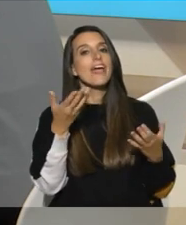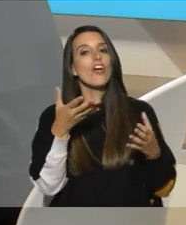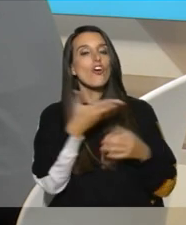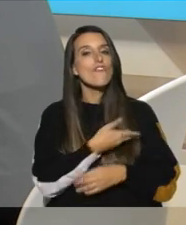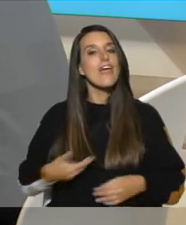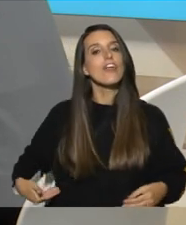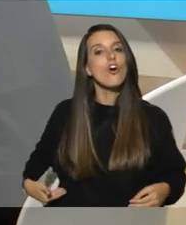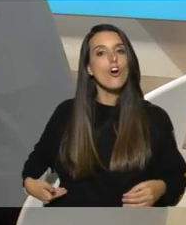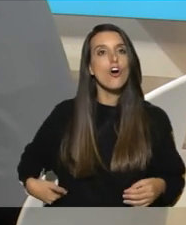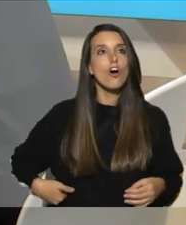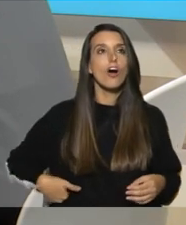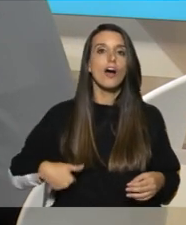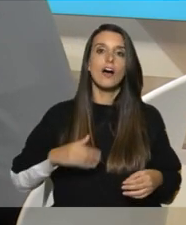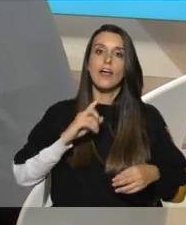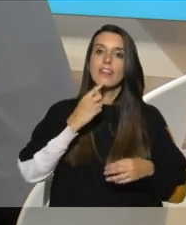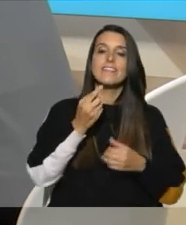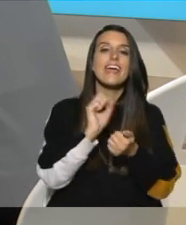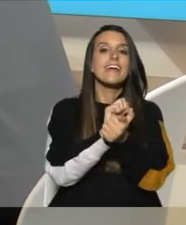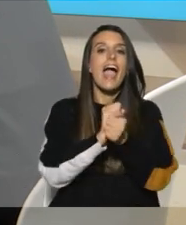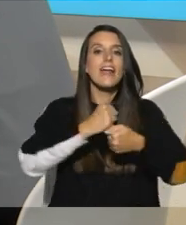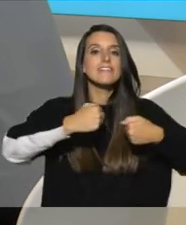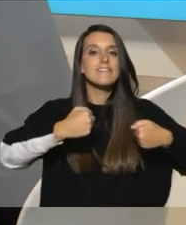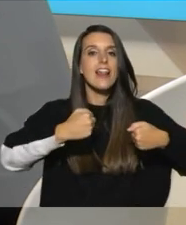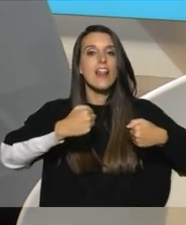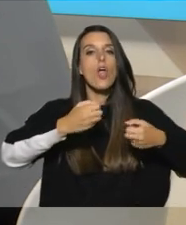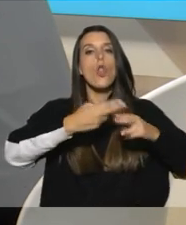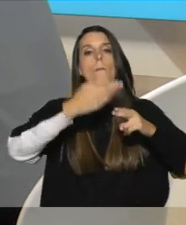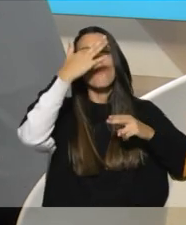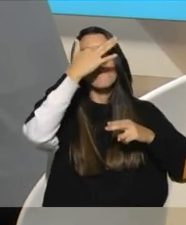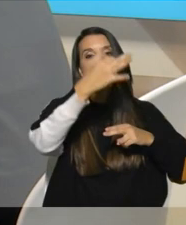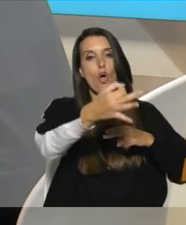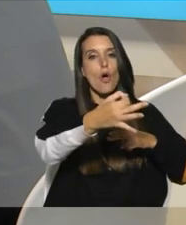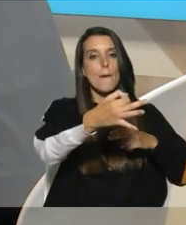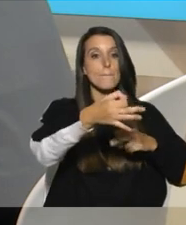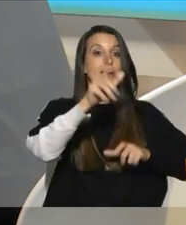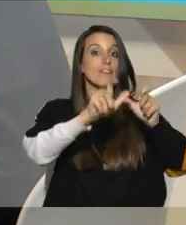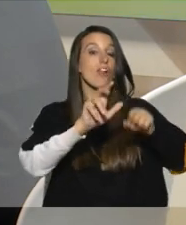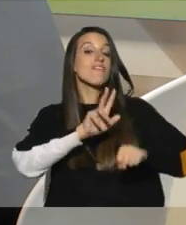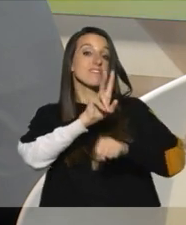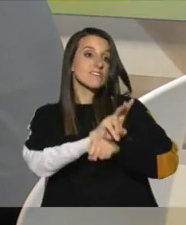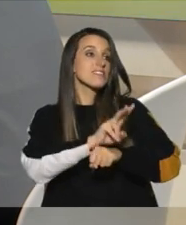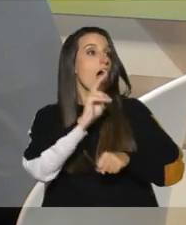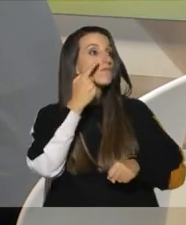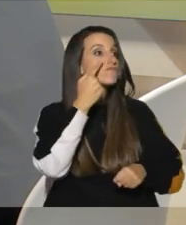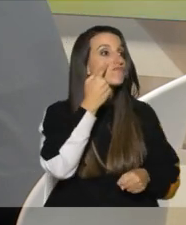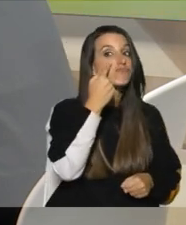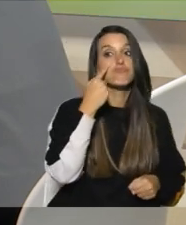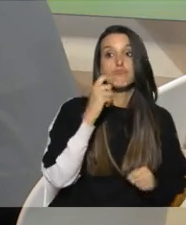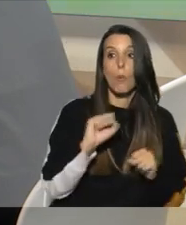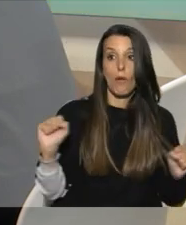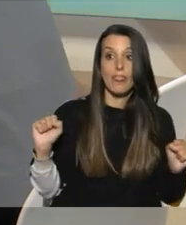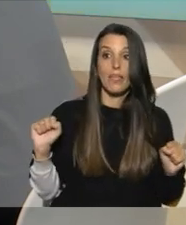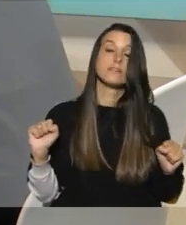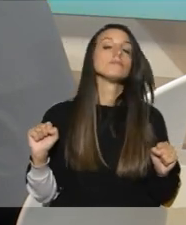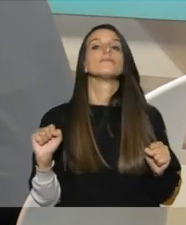decidió abrir la cárcel del pueblo para el público en general, ¿no? Se puede ir a visitar